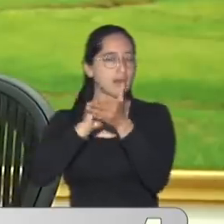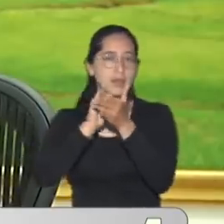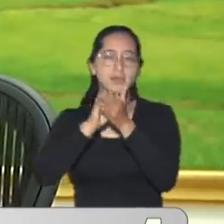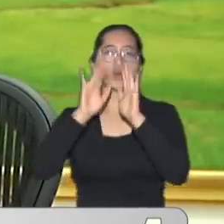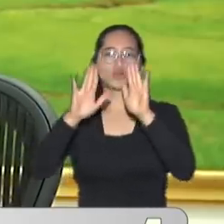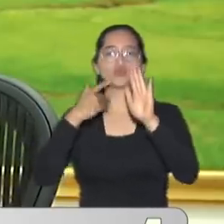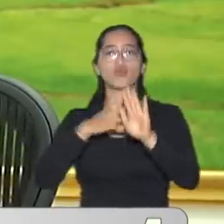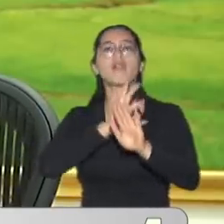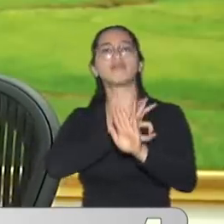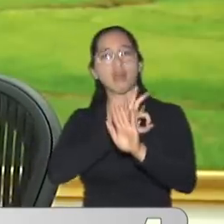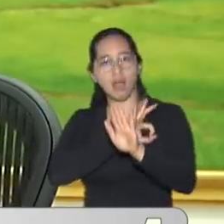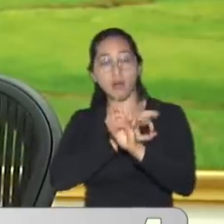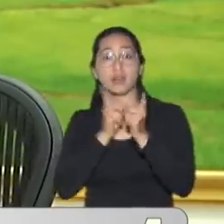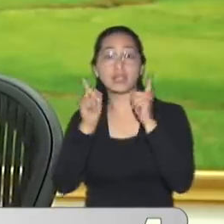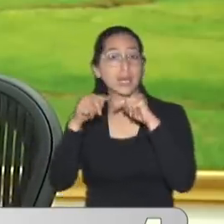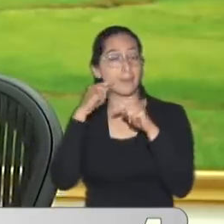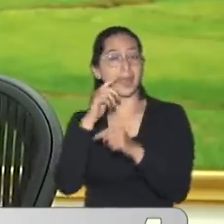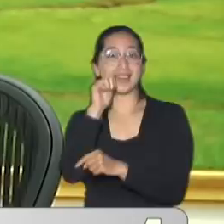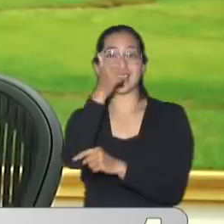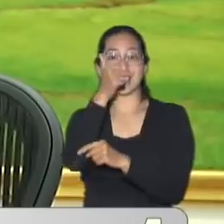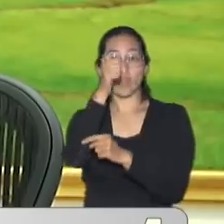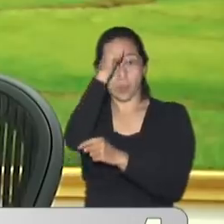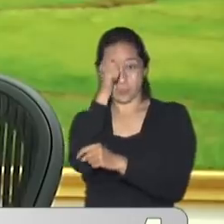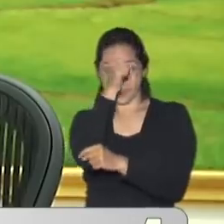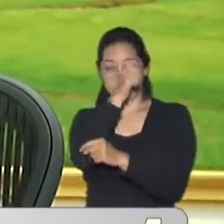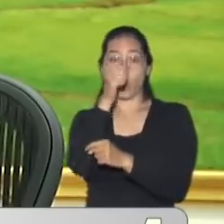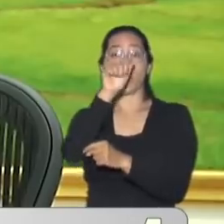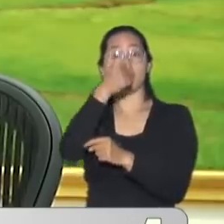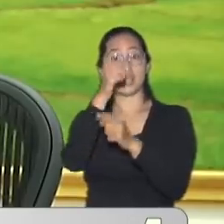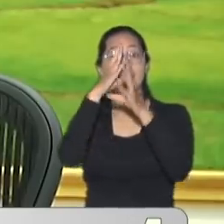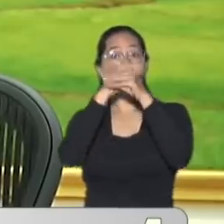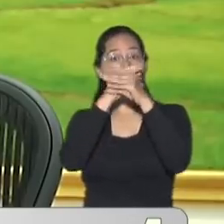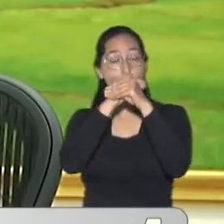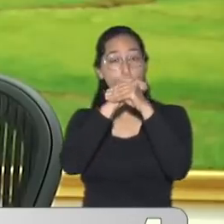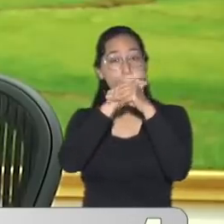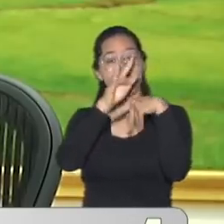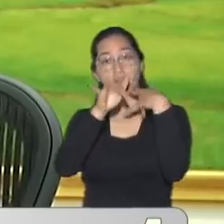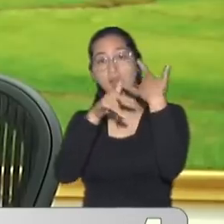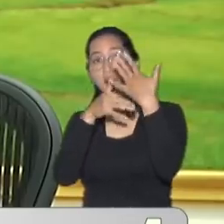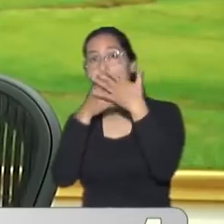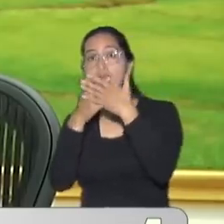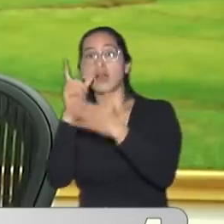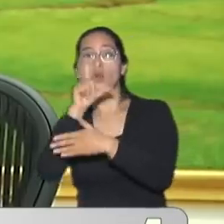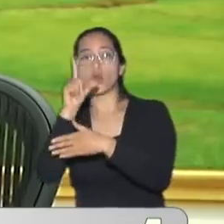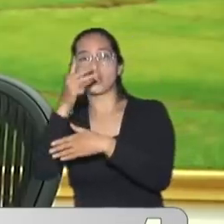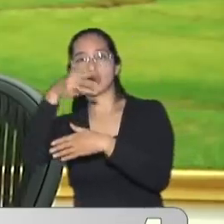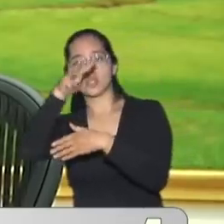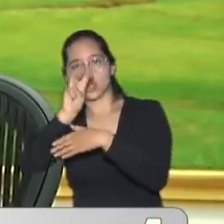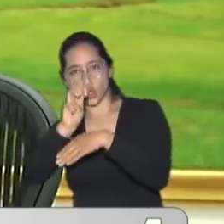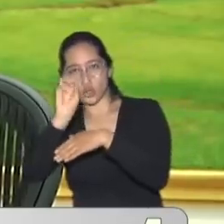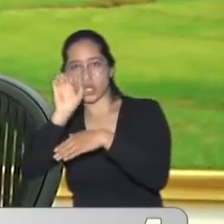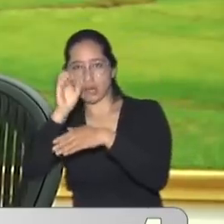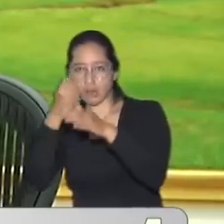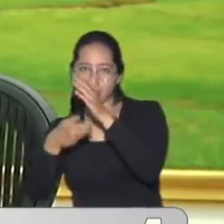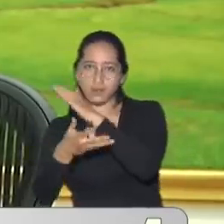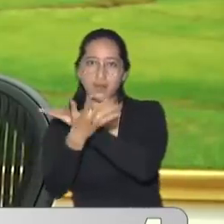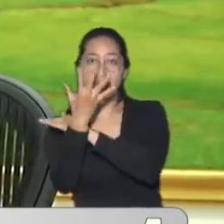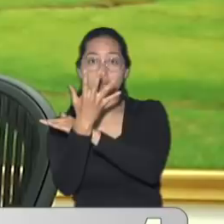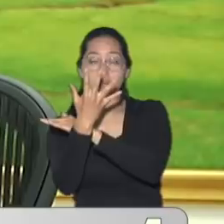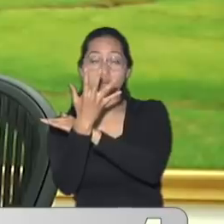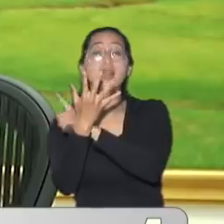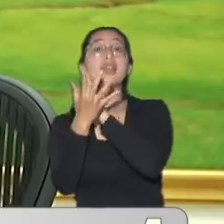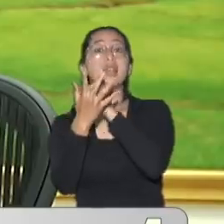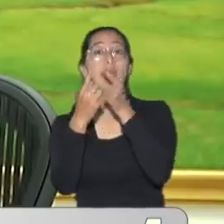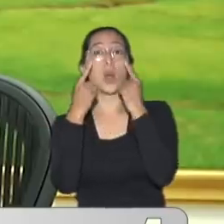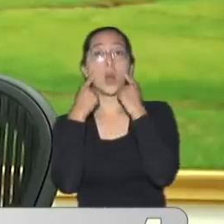noche del domingo a las 5 de la mañana del lunes 18 de enero. Y, finalmente,